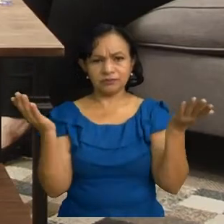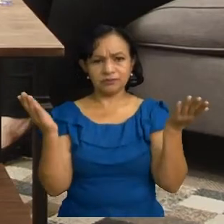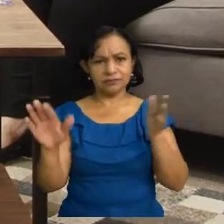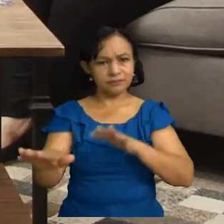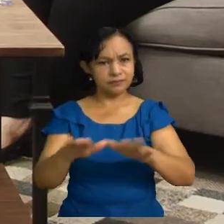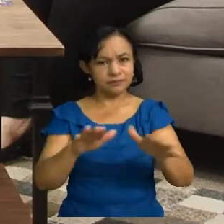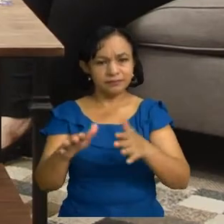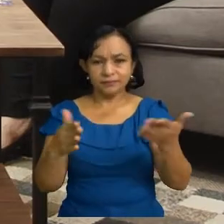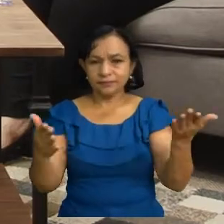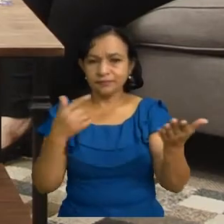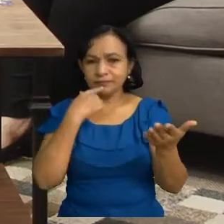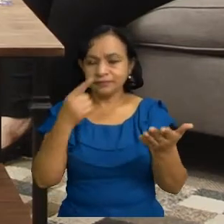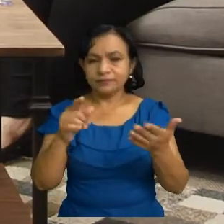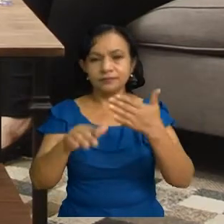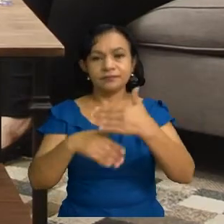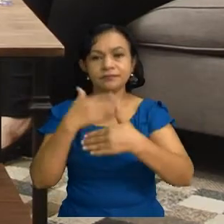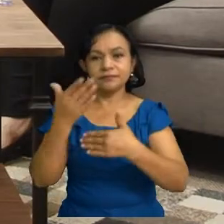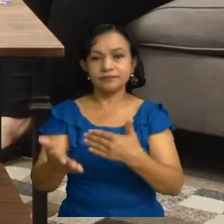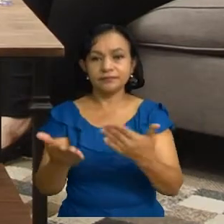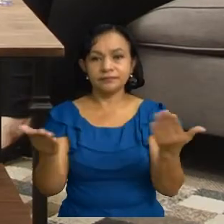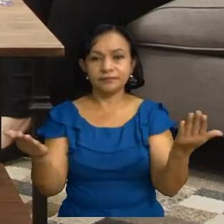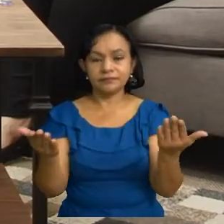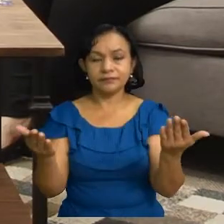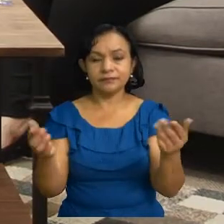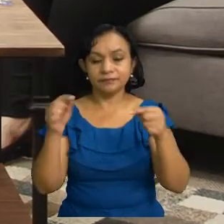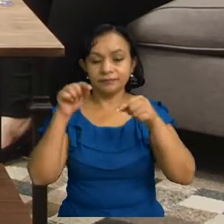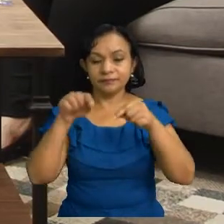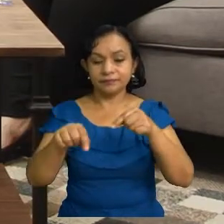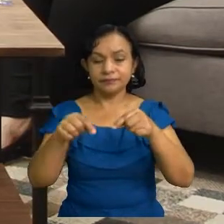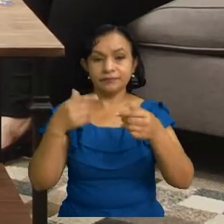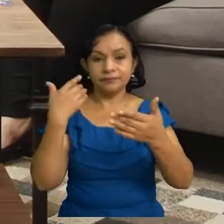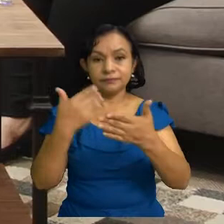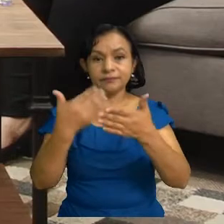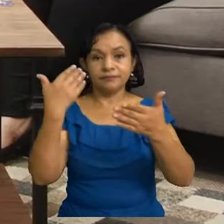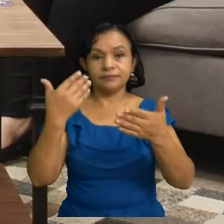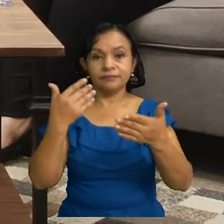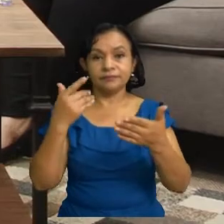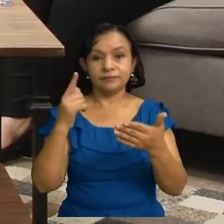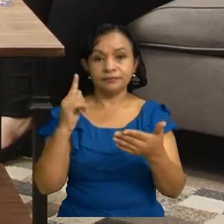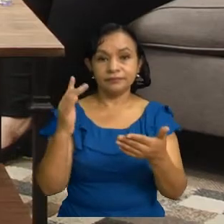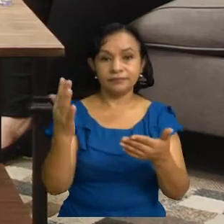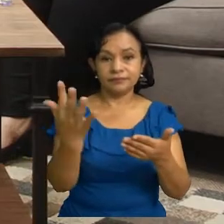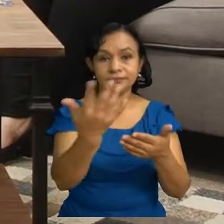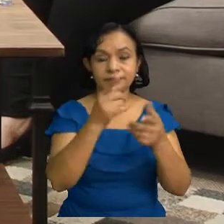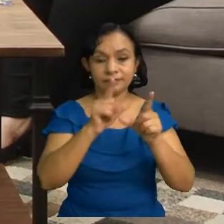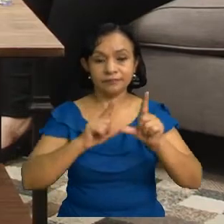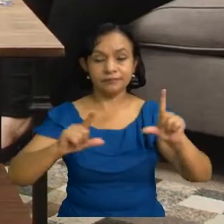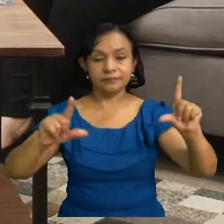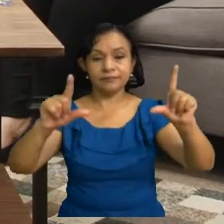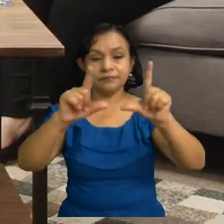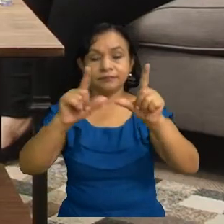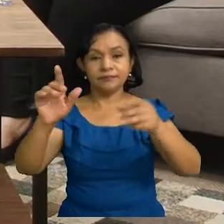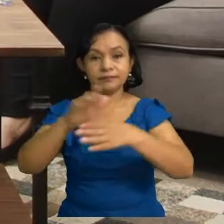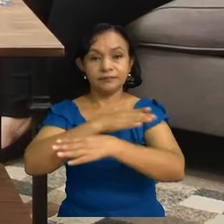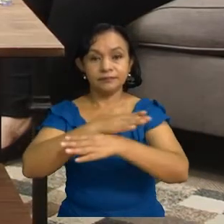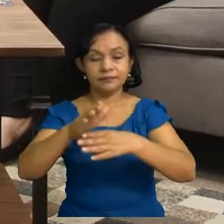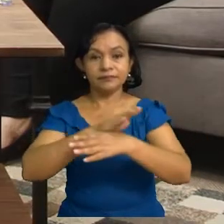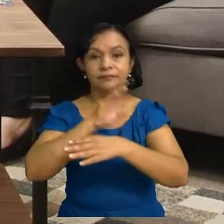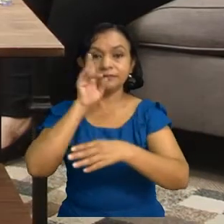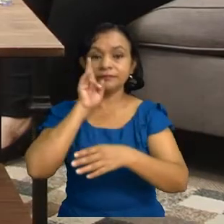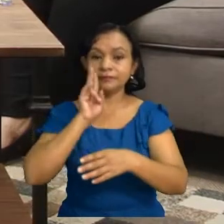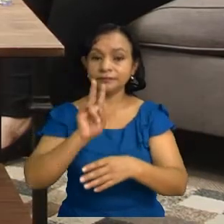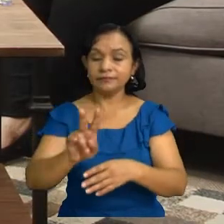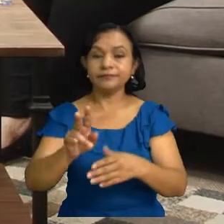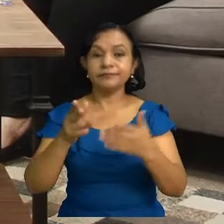entender porque al final cuando se genera este punto de calor entramos en acción en el territorio las instituciones a verificar ese